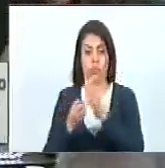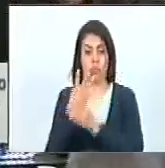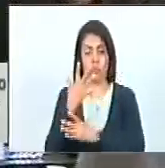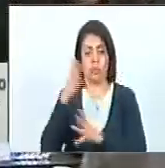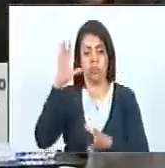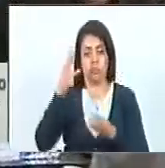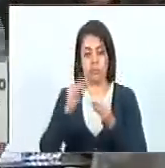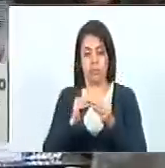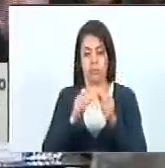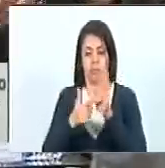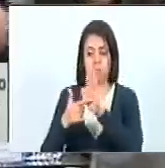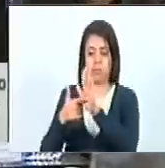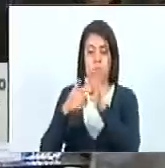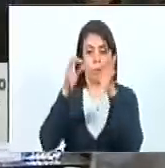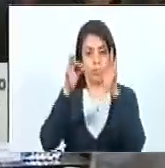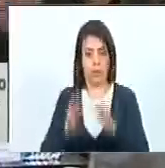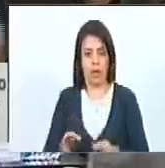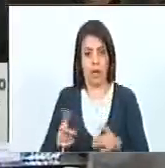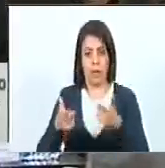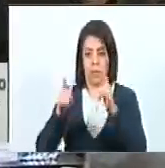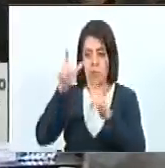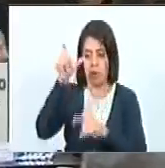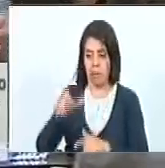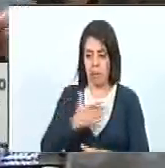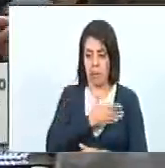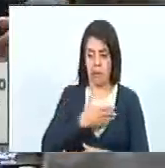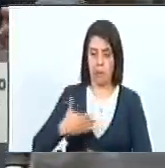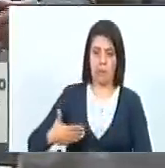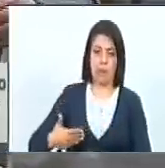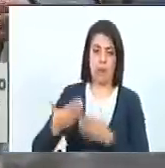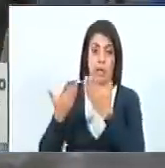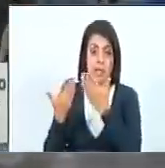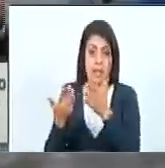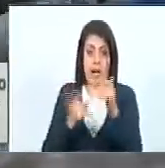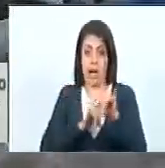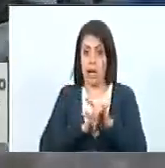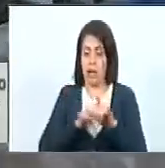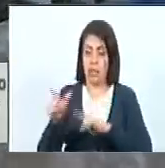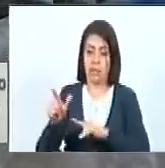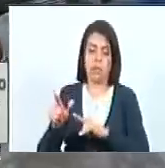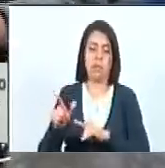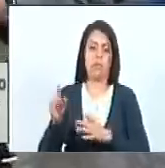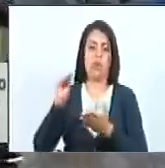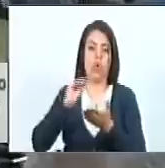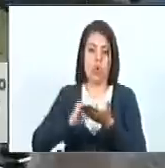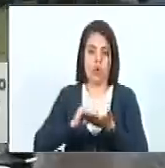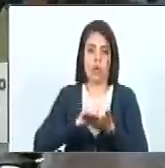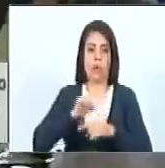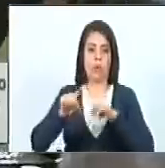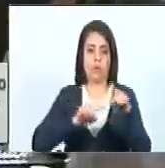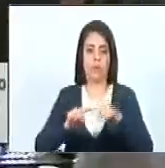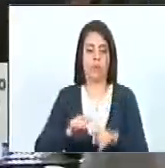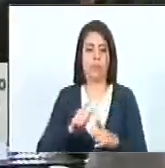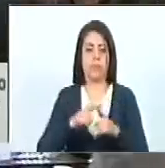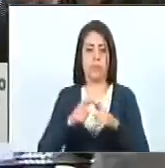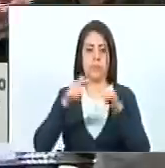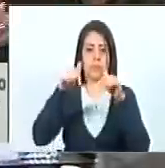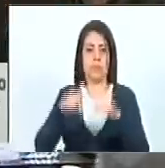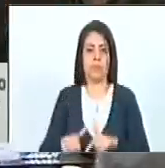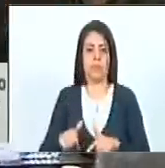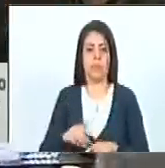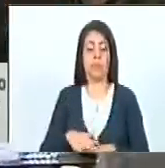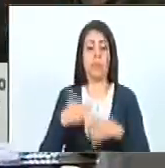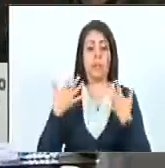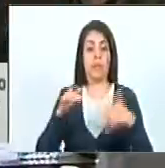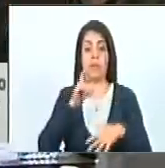estos resultados que le permiten al presidente Erdogan un nuevo mandato. Todo esto en el marco de una situación